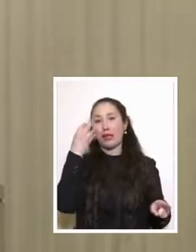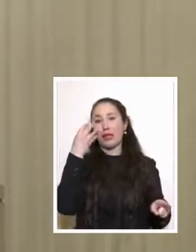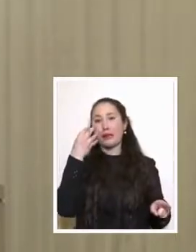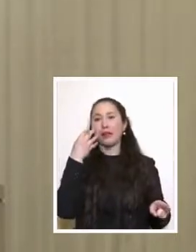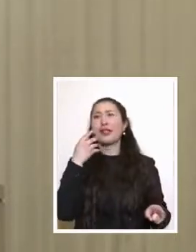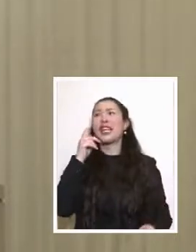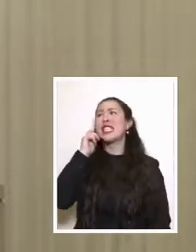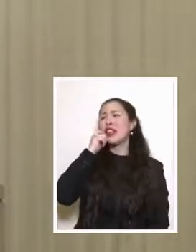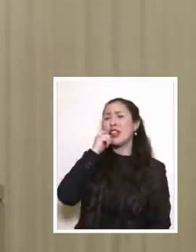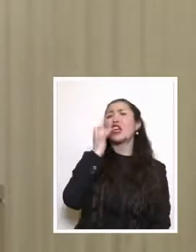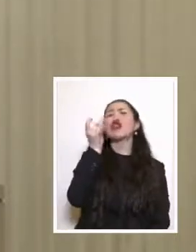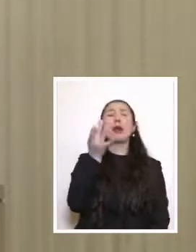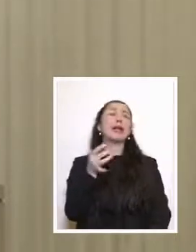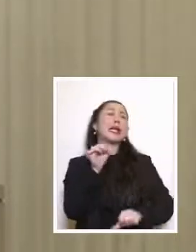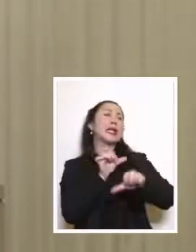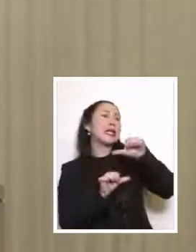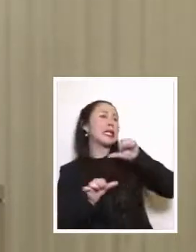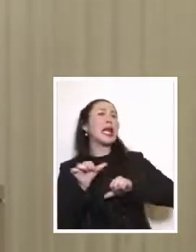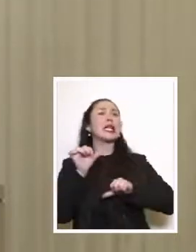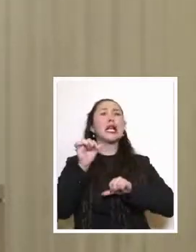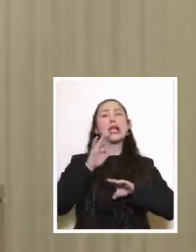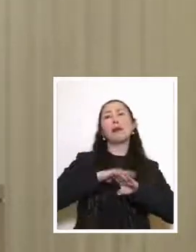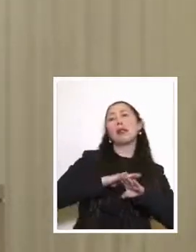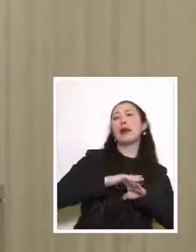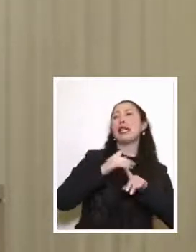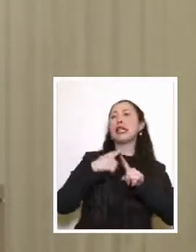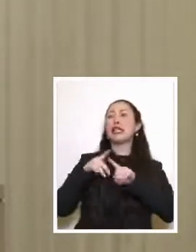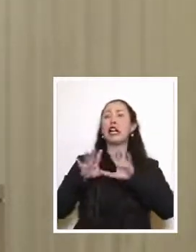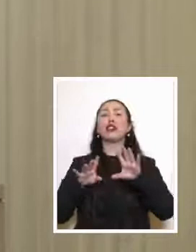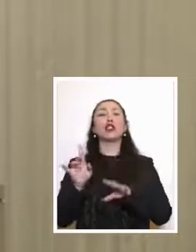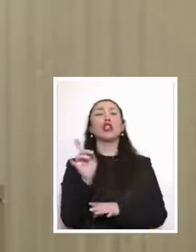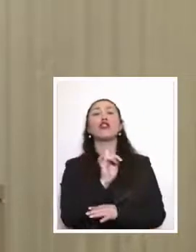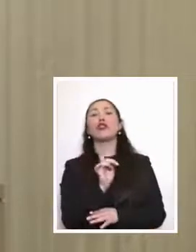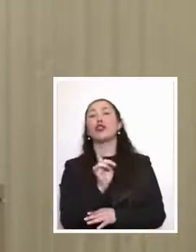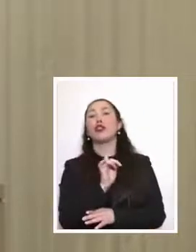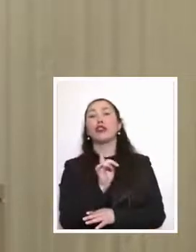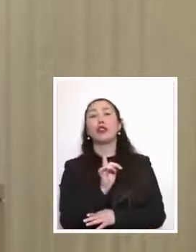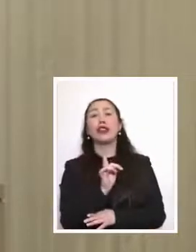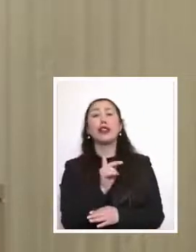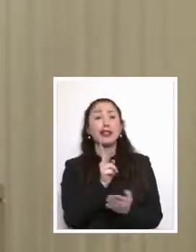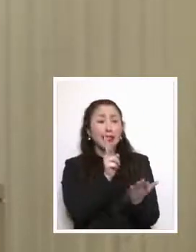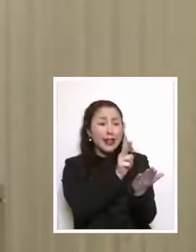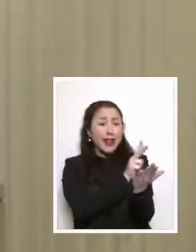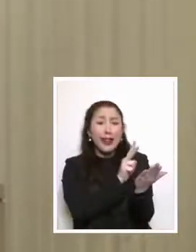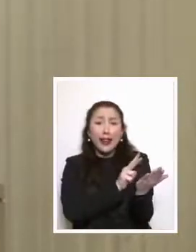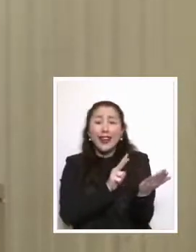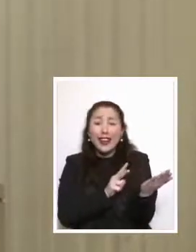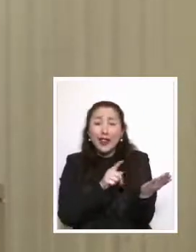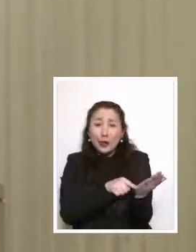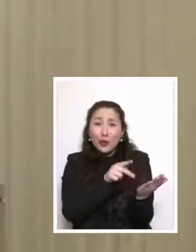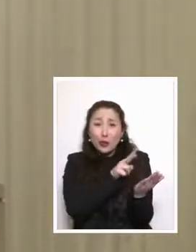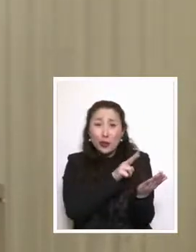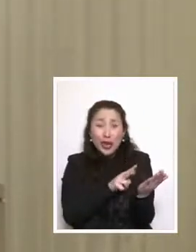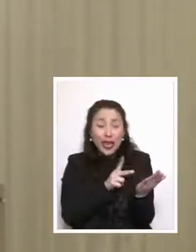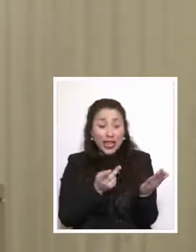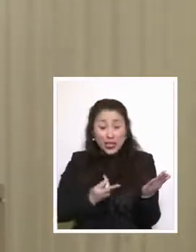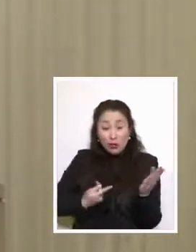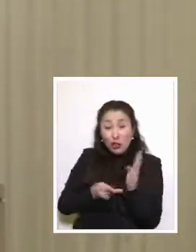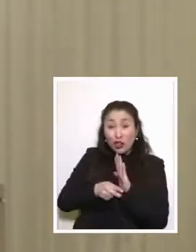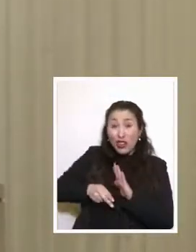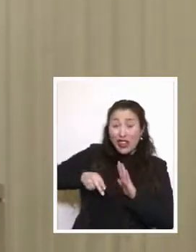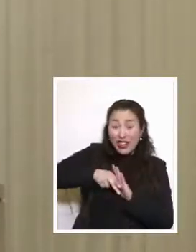las altas ciencias o de science rocks, ¿no? Hablo de la lectura, ¿no? Si nuestro nivel, si nuestros